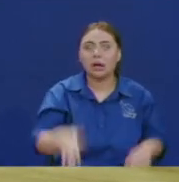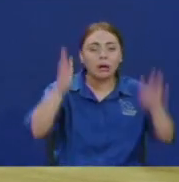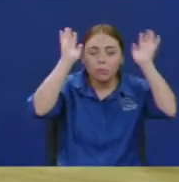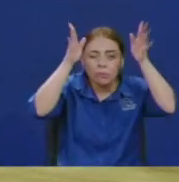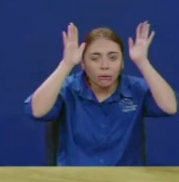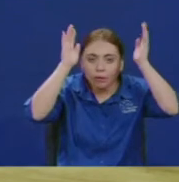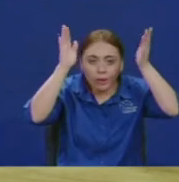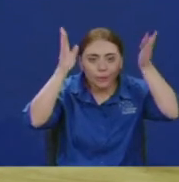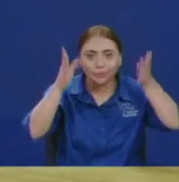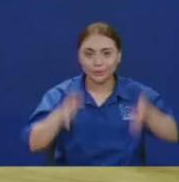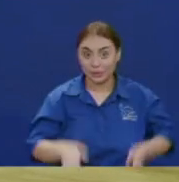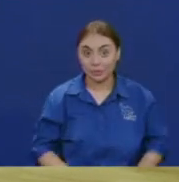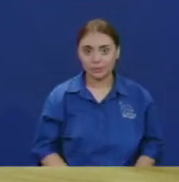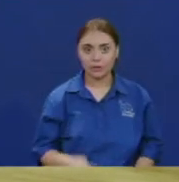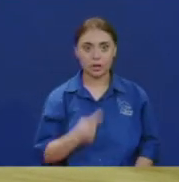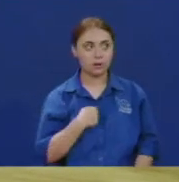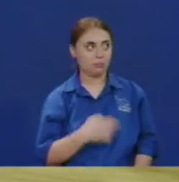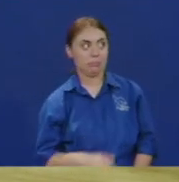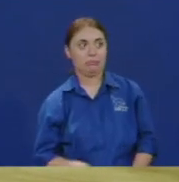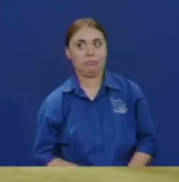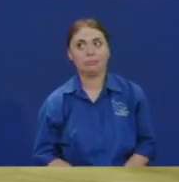De veras, dije yo,